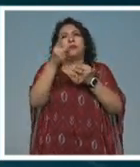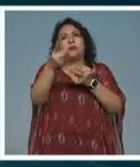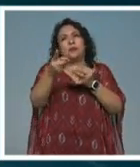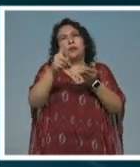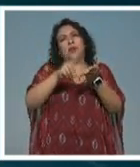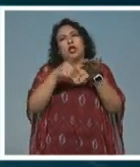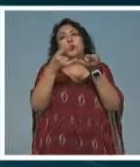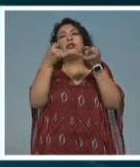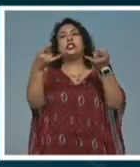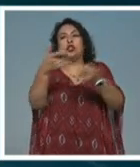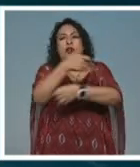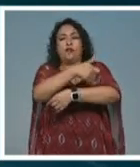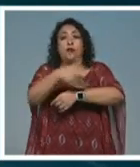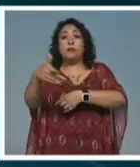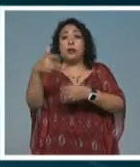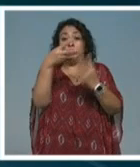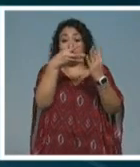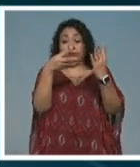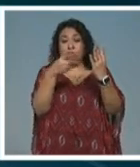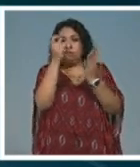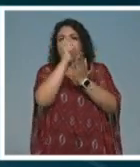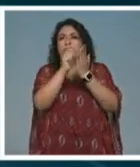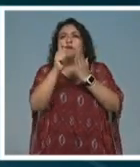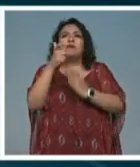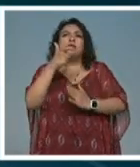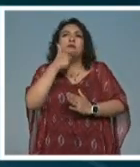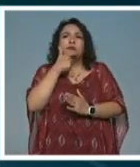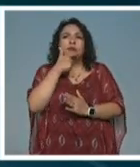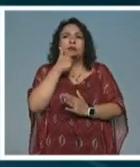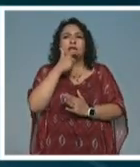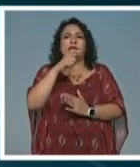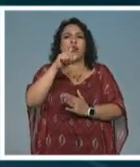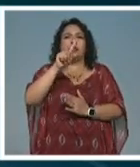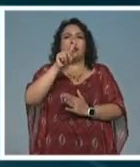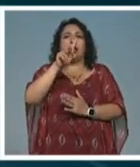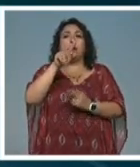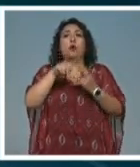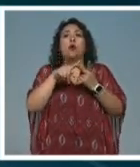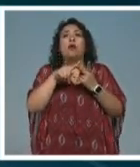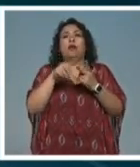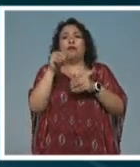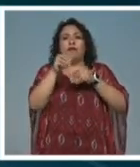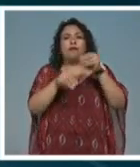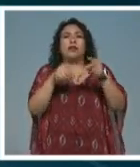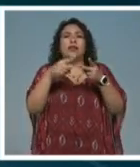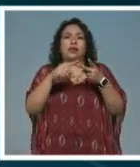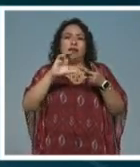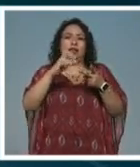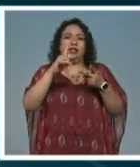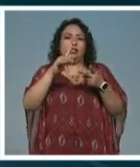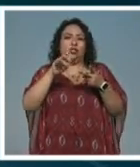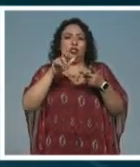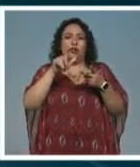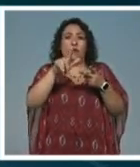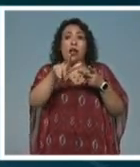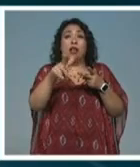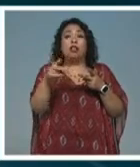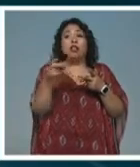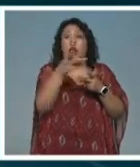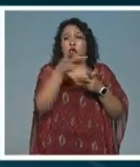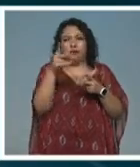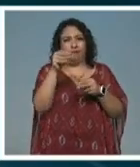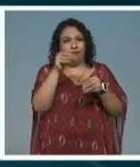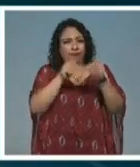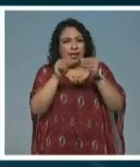familiar. La partitura es del compositor inglés Jovie Talbot y la coreografía de su compatriota Christopher Wildon, quienes tomarán